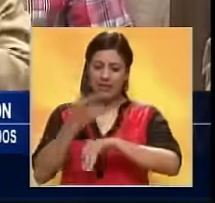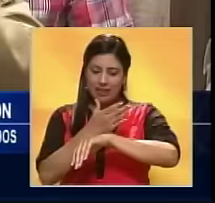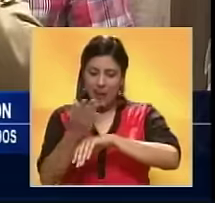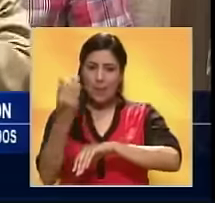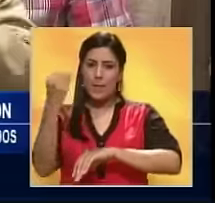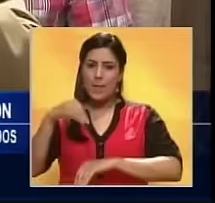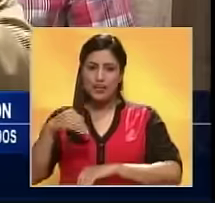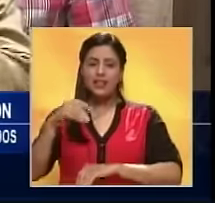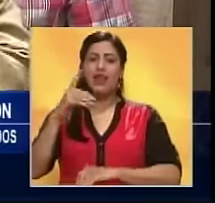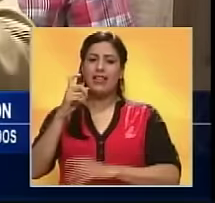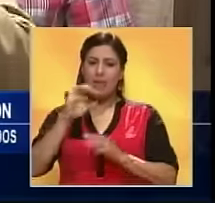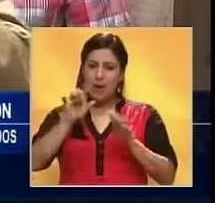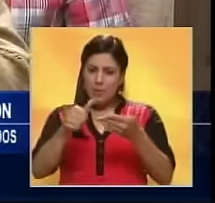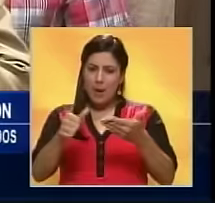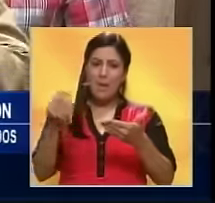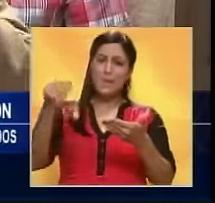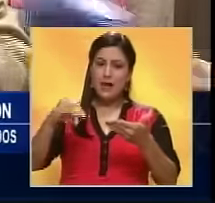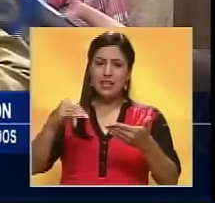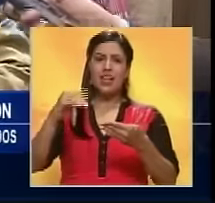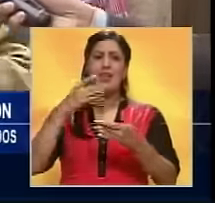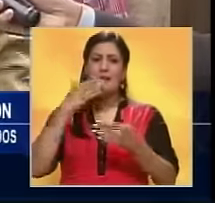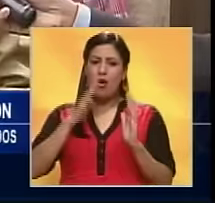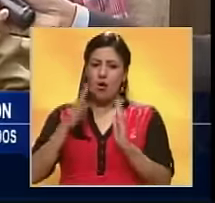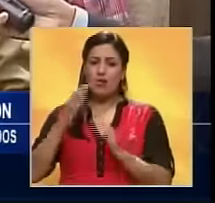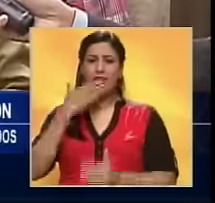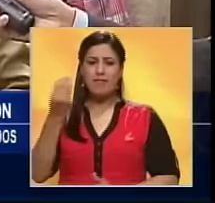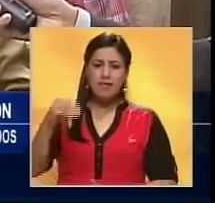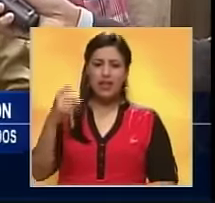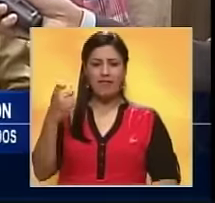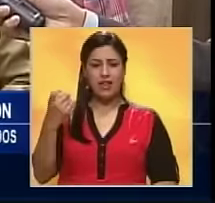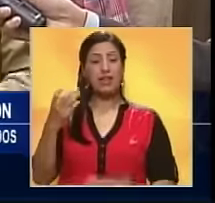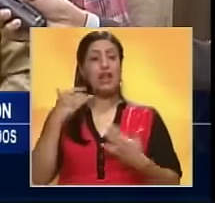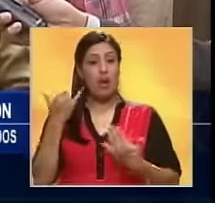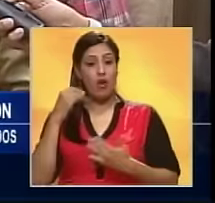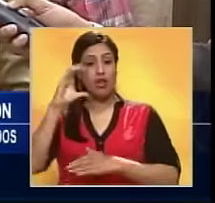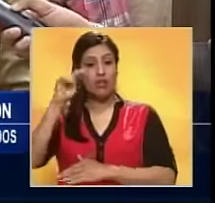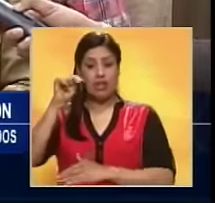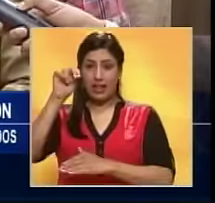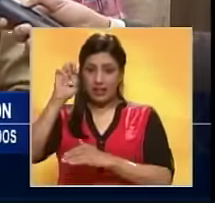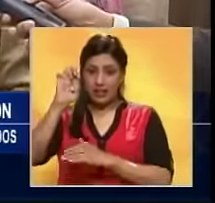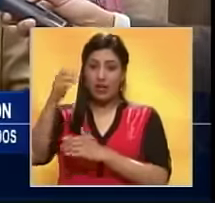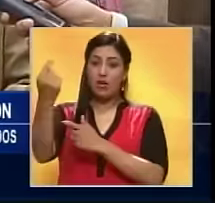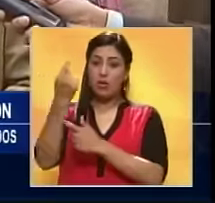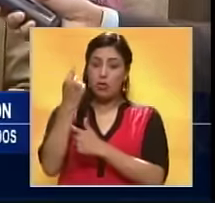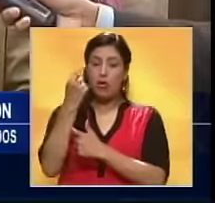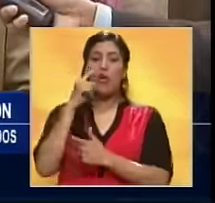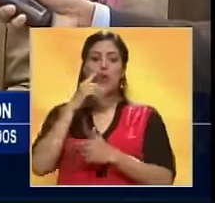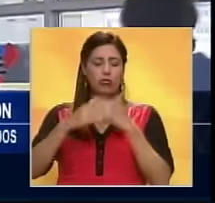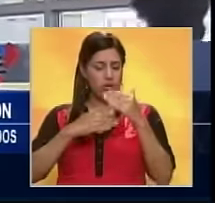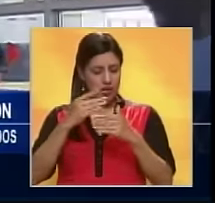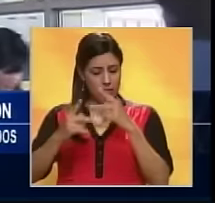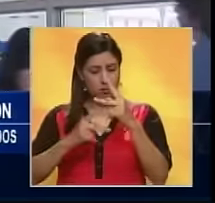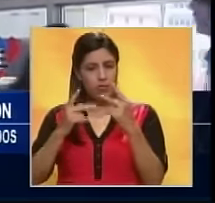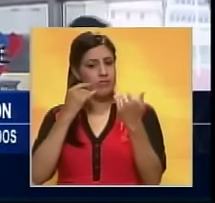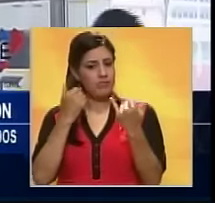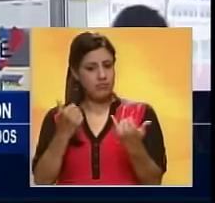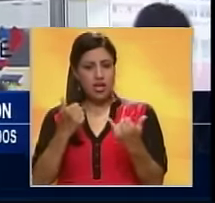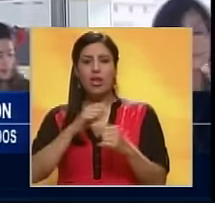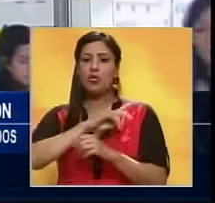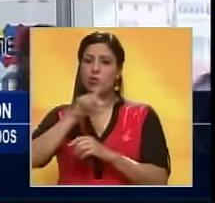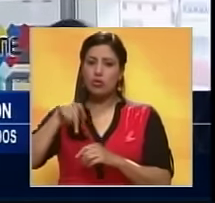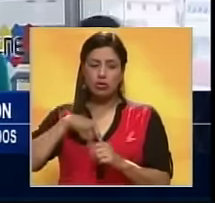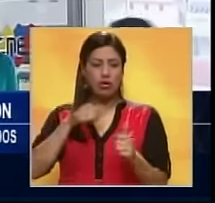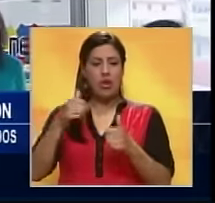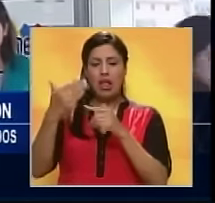tiempo, máquinas y con mejores condiciones. Asegura que pese a lo establecido por el CNE, Avanzada Progresista logró superar cada uno de